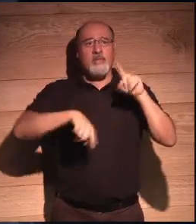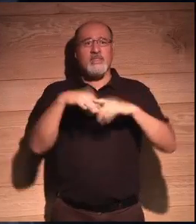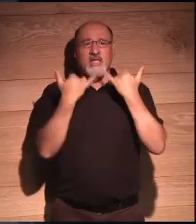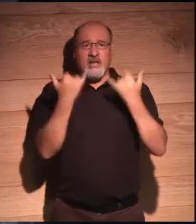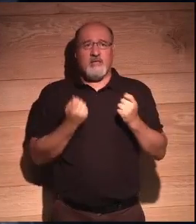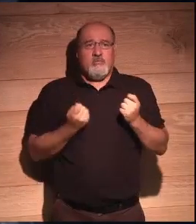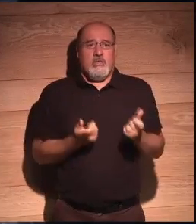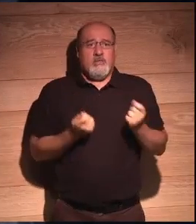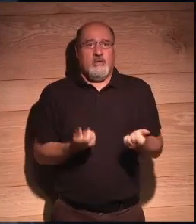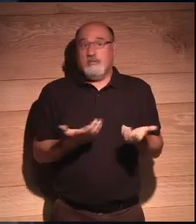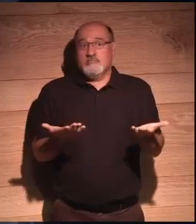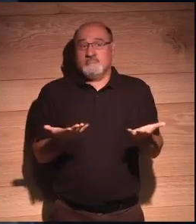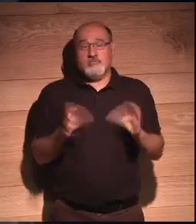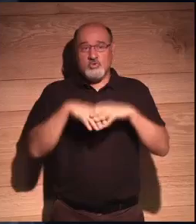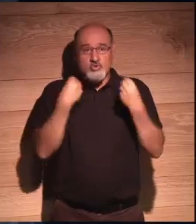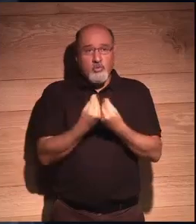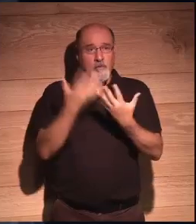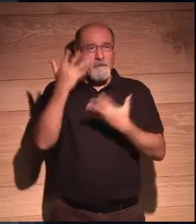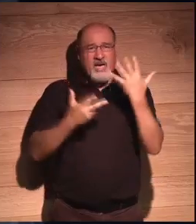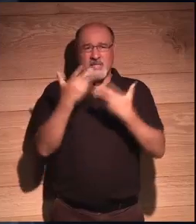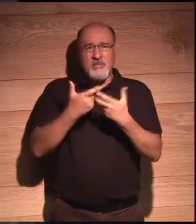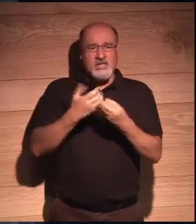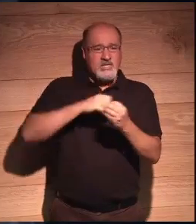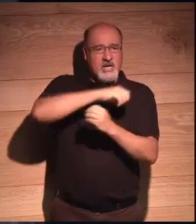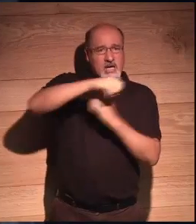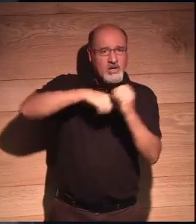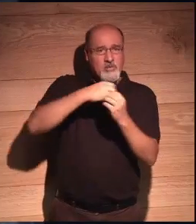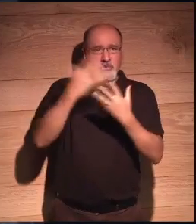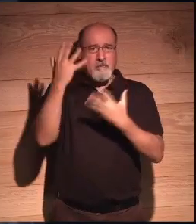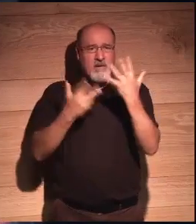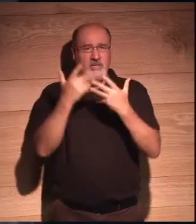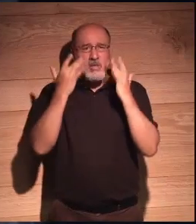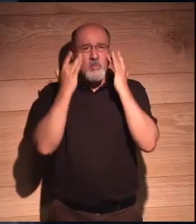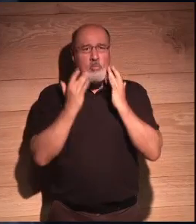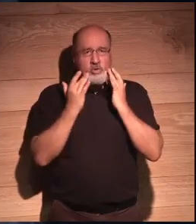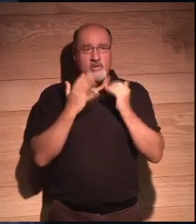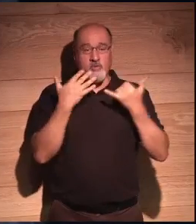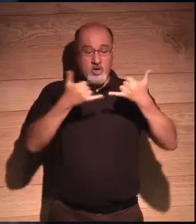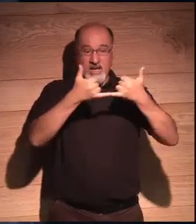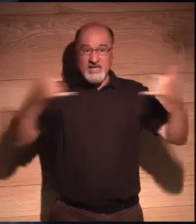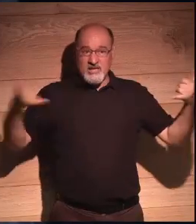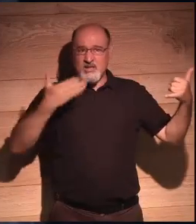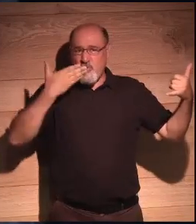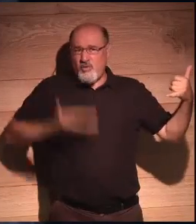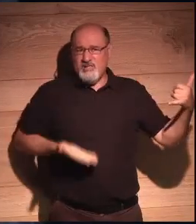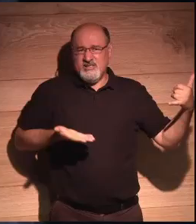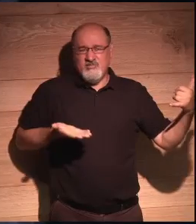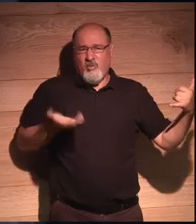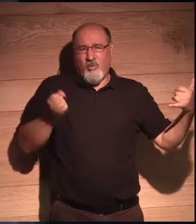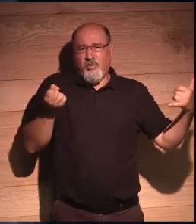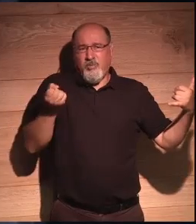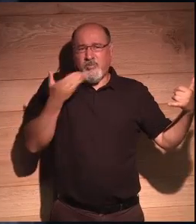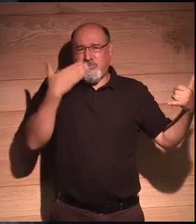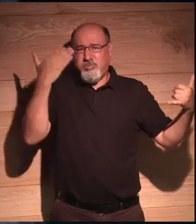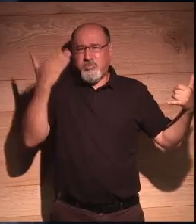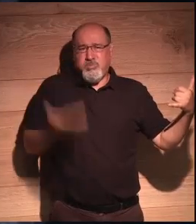Y esto es pura geometría y pura matemática, y es lo bonito de todo esto, que ir en línea recta es aburridísimo. Más rápido,